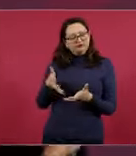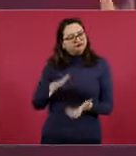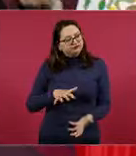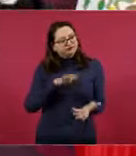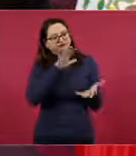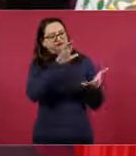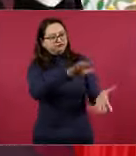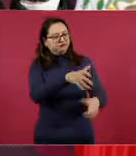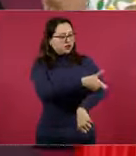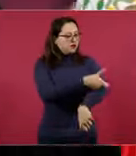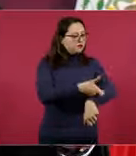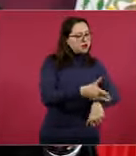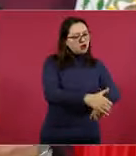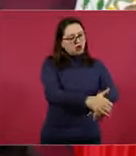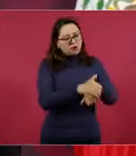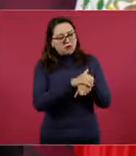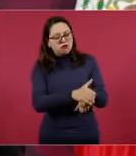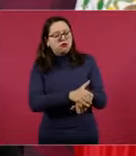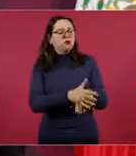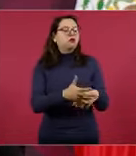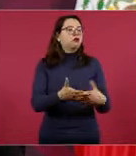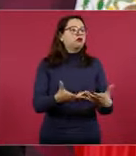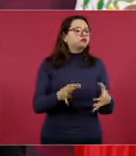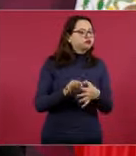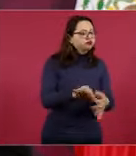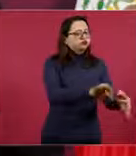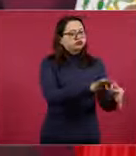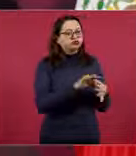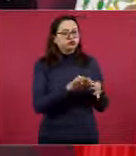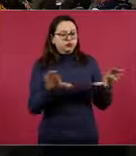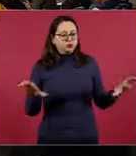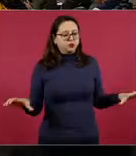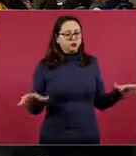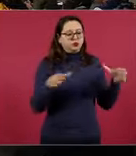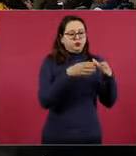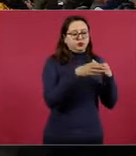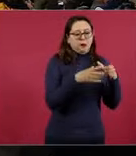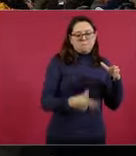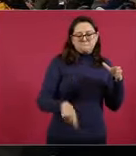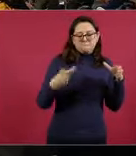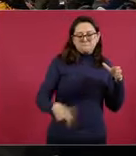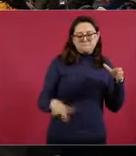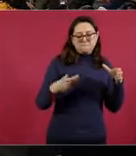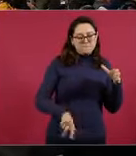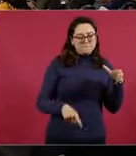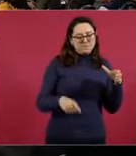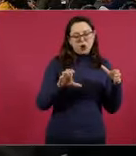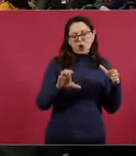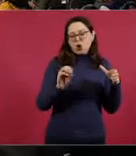para formar una nueva oligarquía, un grupo compacto,